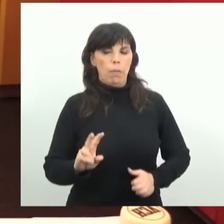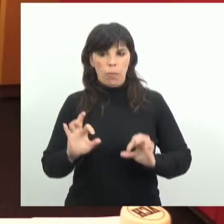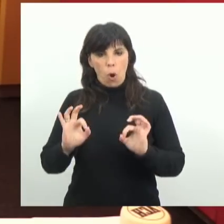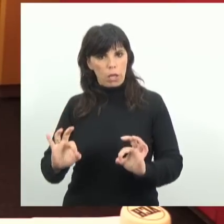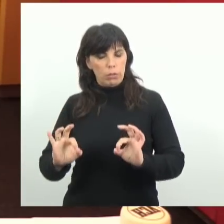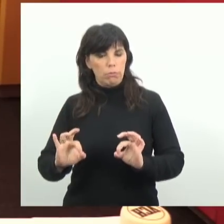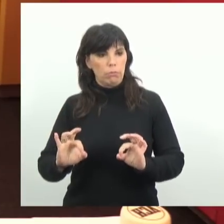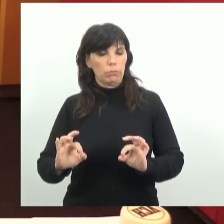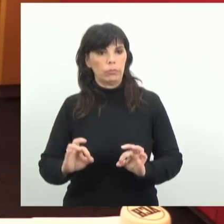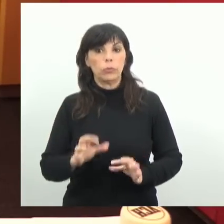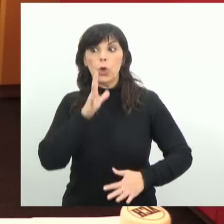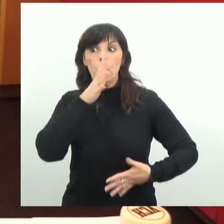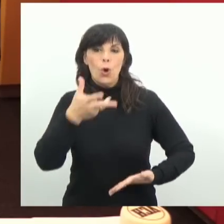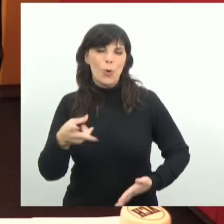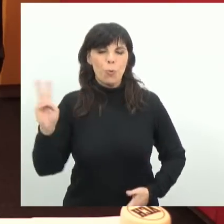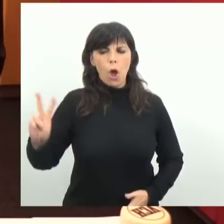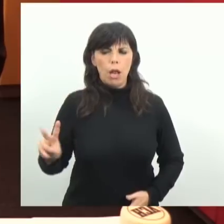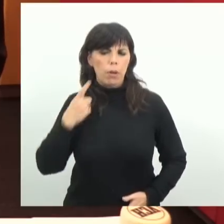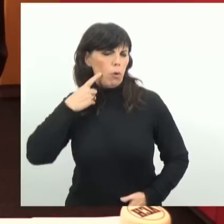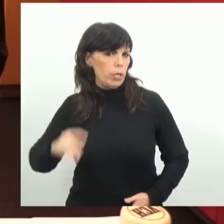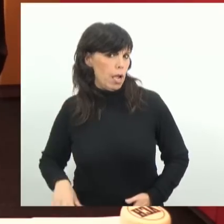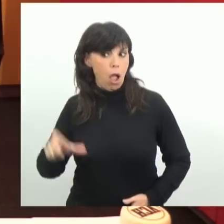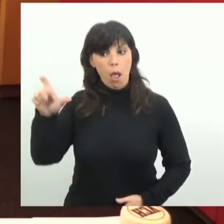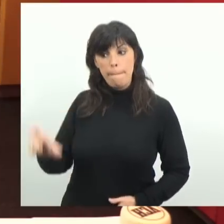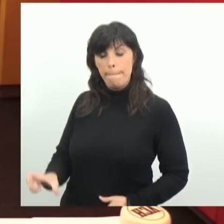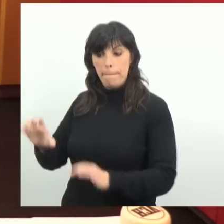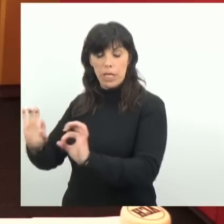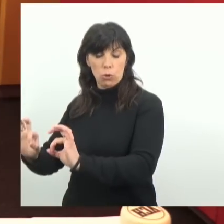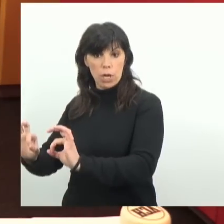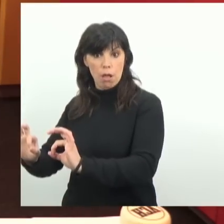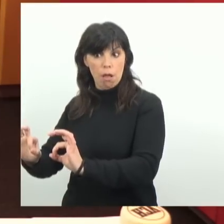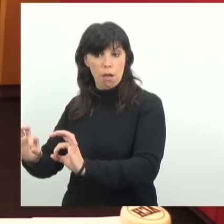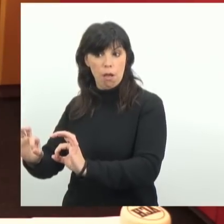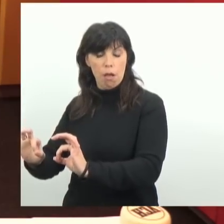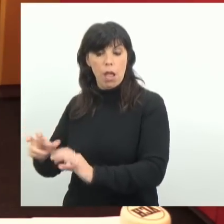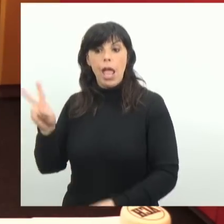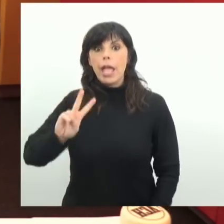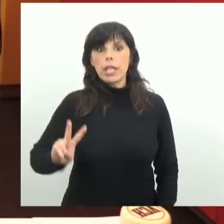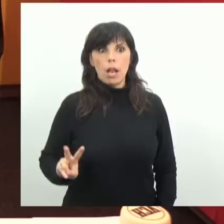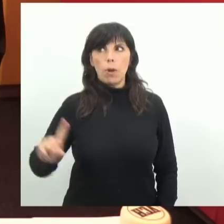qué? Porque el Verbo era una persona. Y el Verbo era Dios.